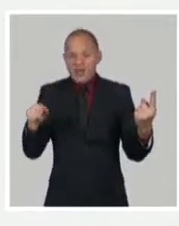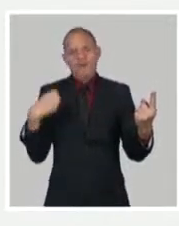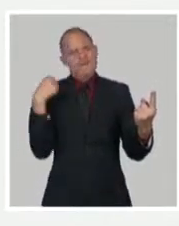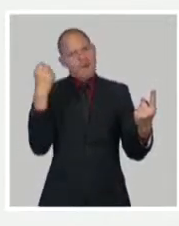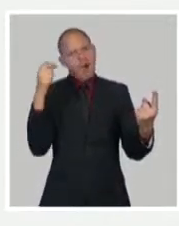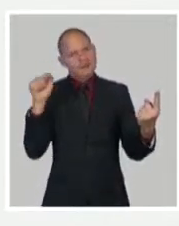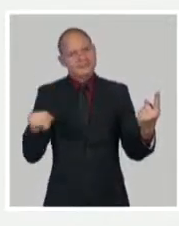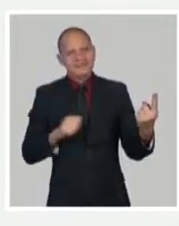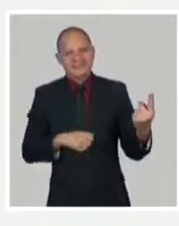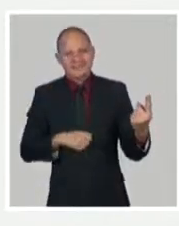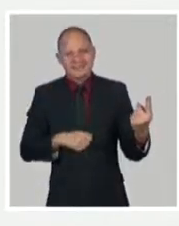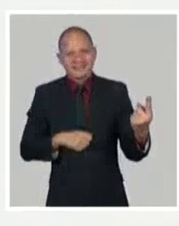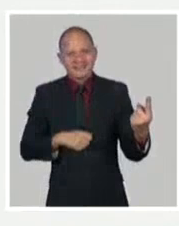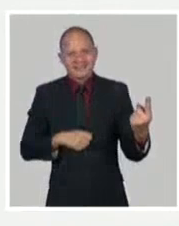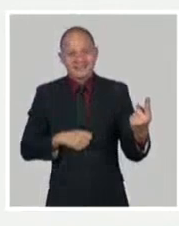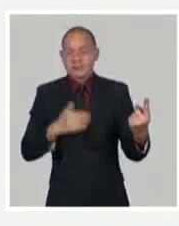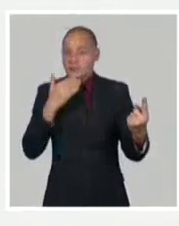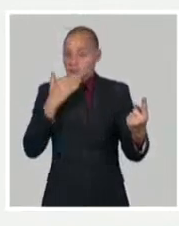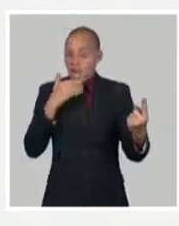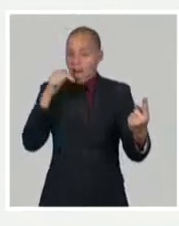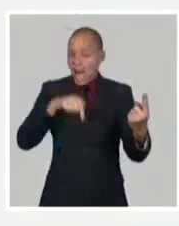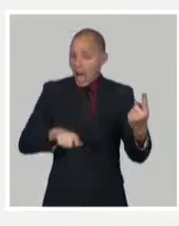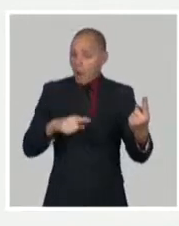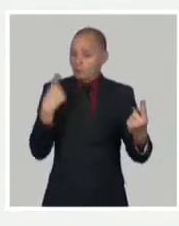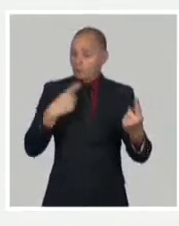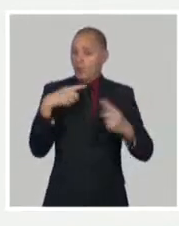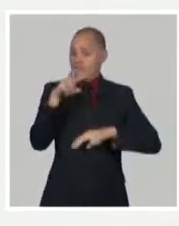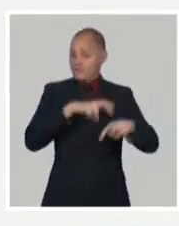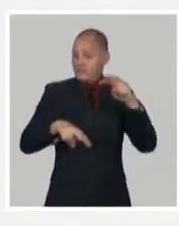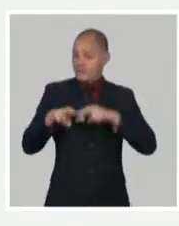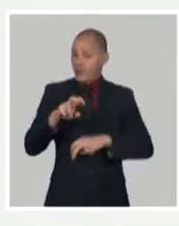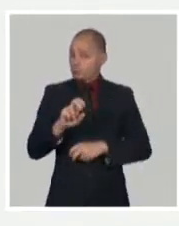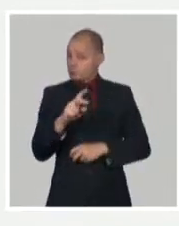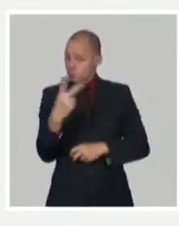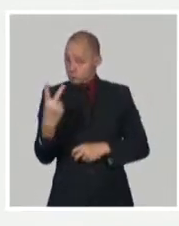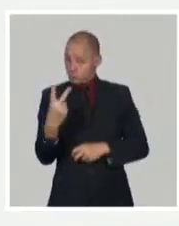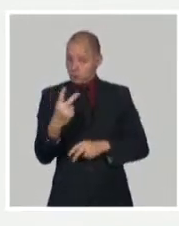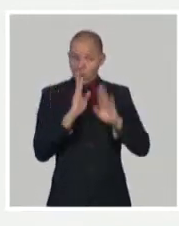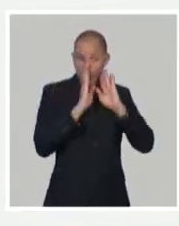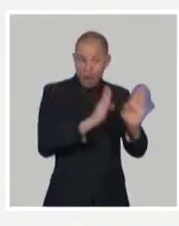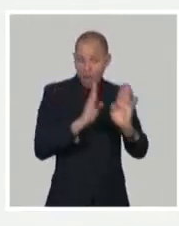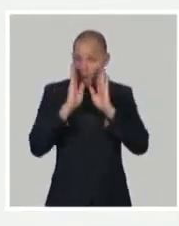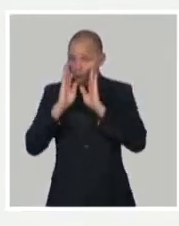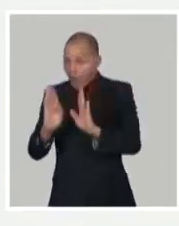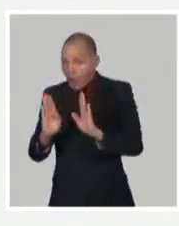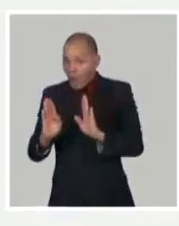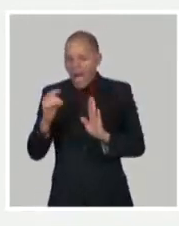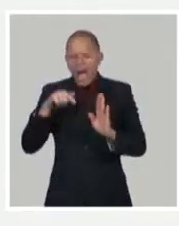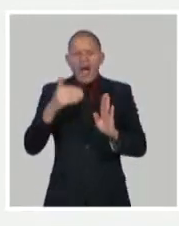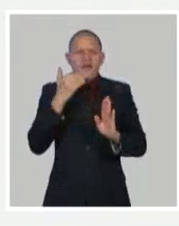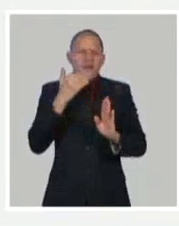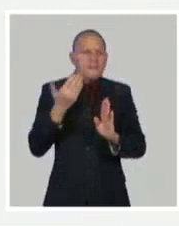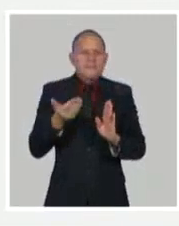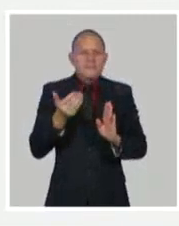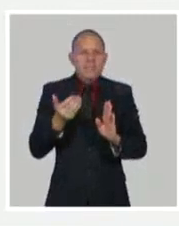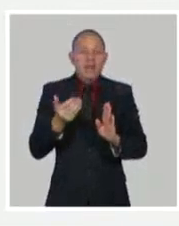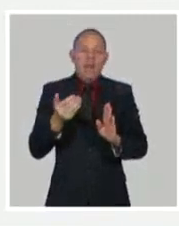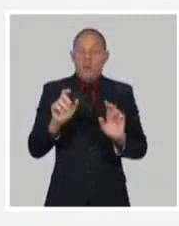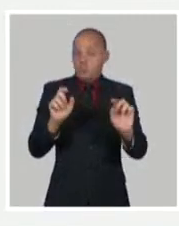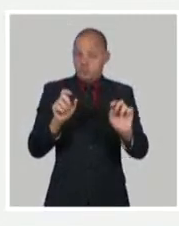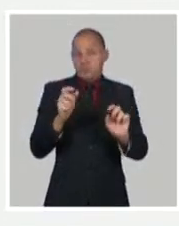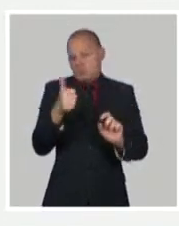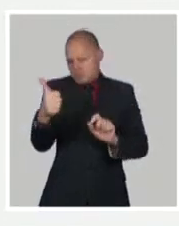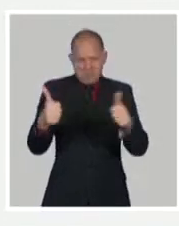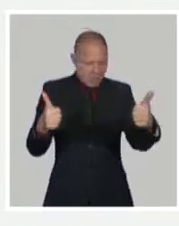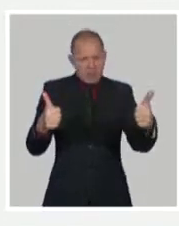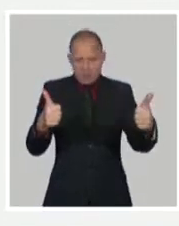están trabajando en 2 vacunas a la vez, en 2 candidatos vacunados a la vez, ha permitido también buscar una respuesta conjugada que sea más efectiva. Tomar esa